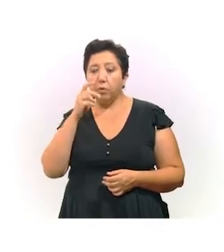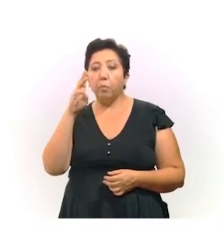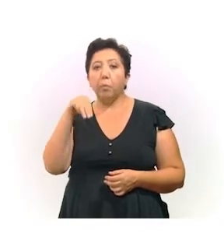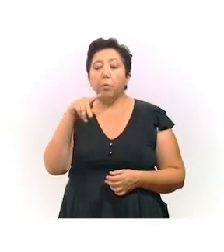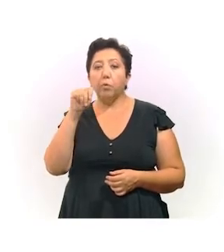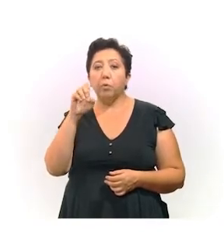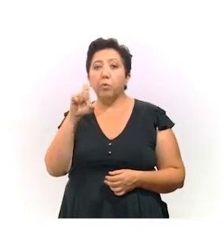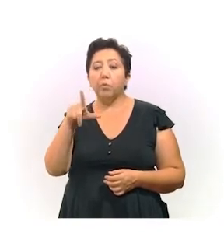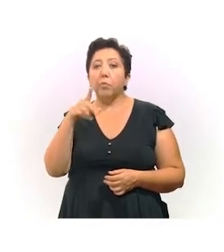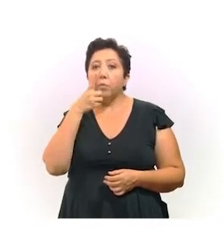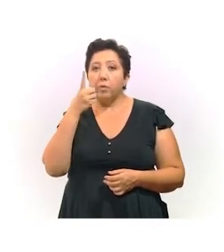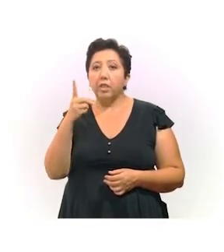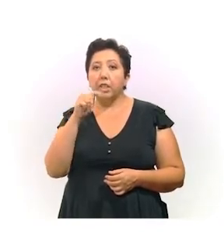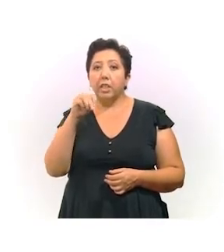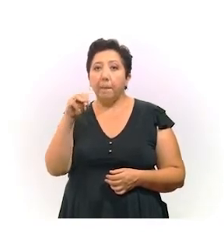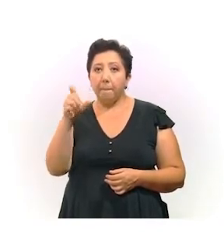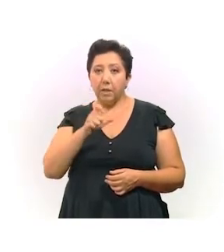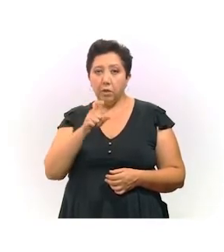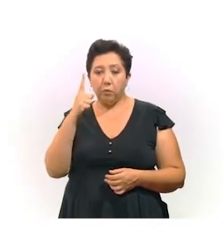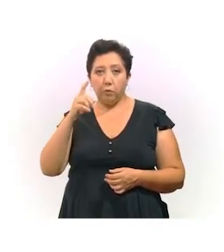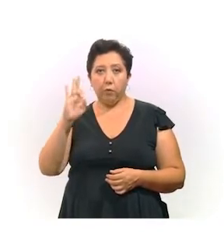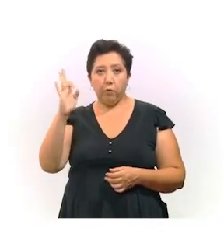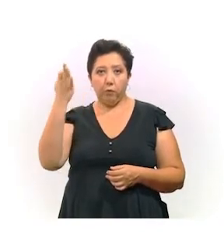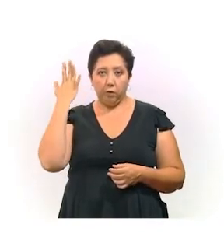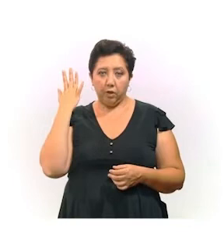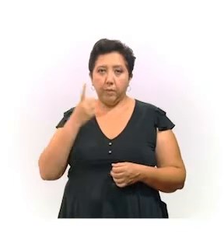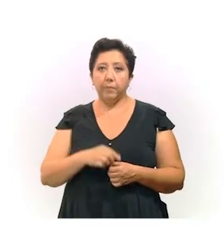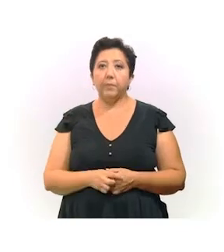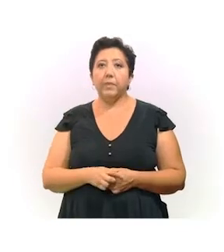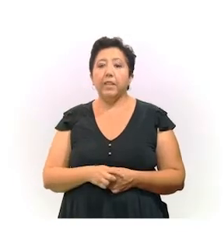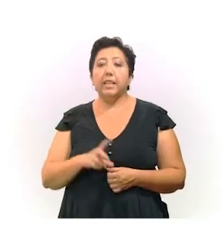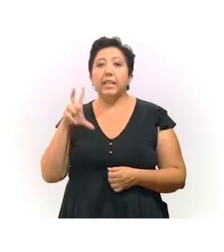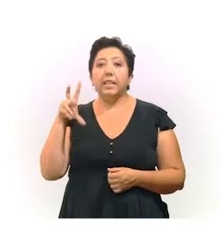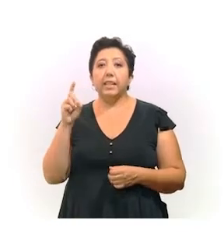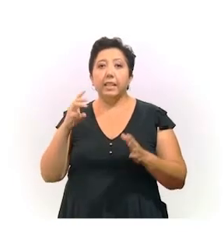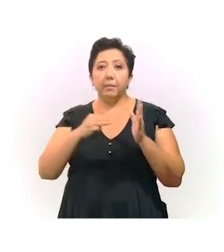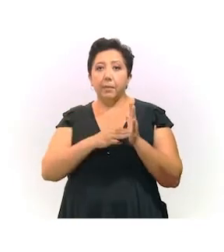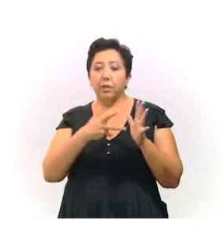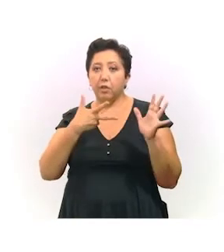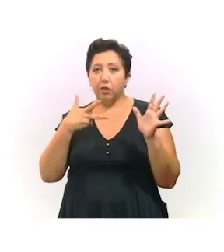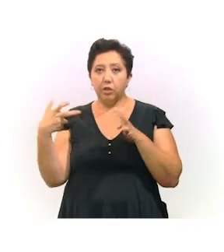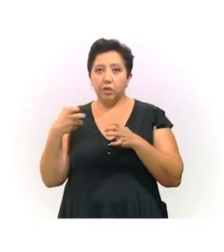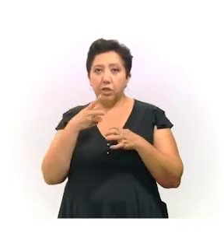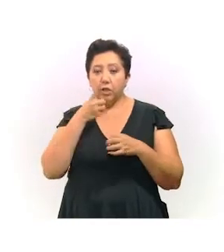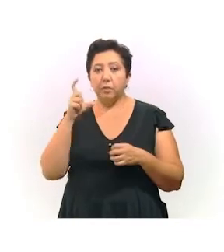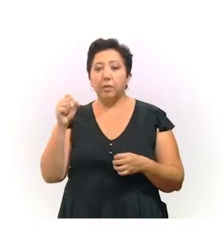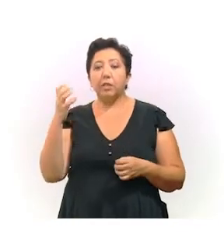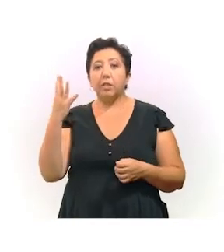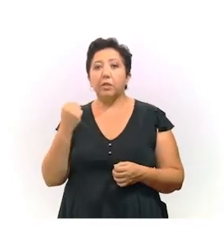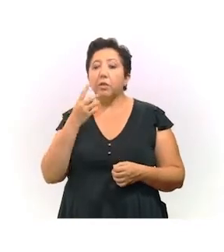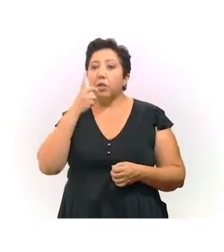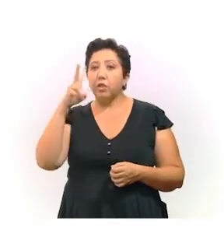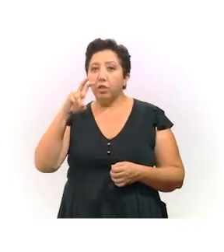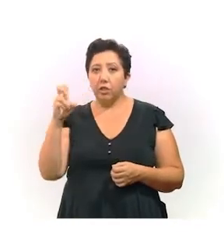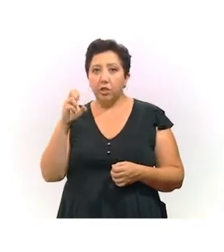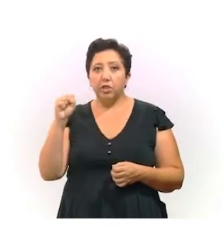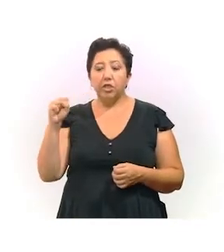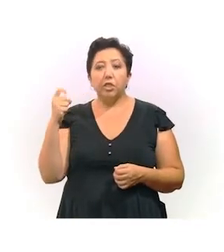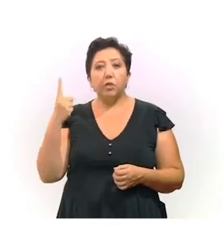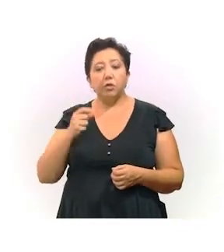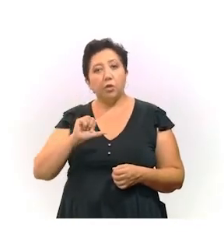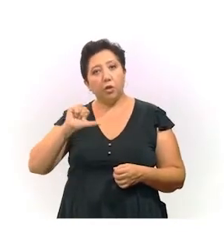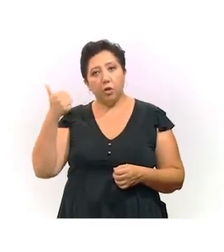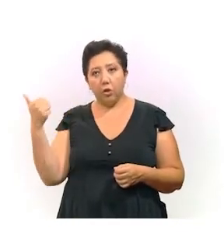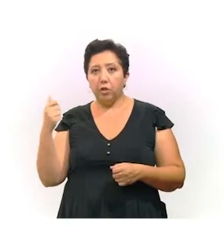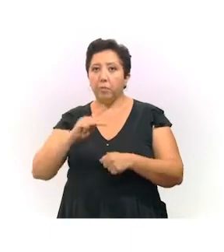Maxcanú, Muna, Tamec y Temash y 1 foráneo. De los 30.829 casos positivos, 261 son